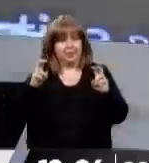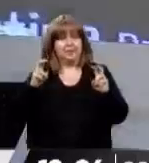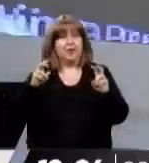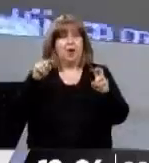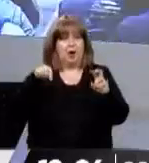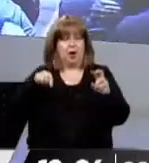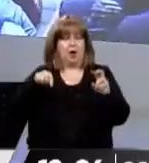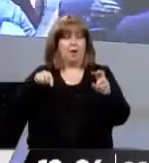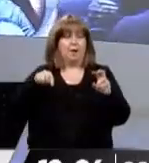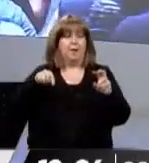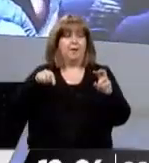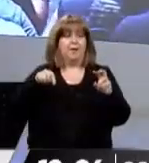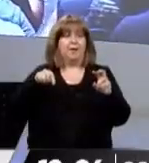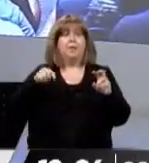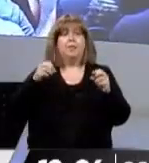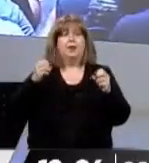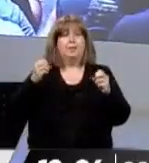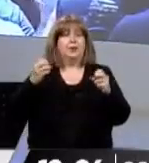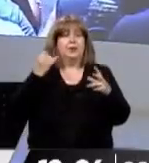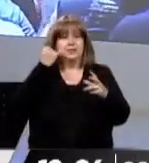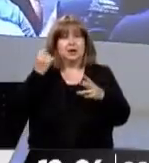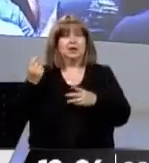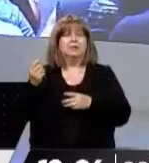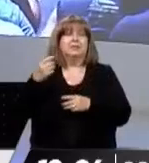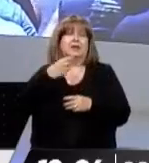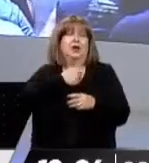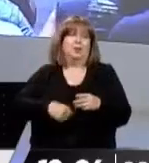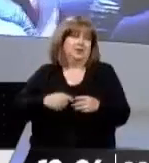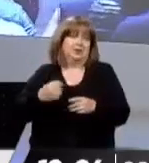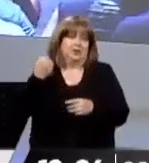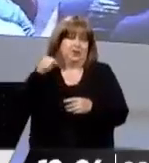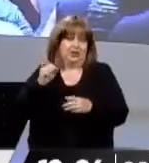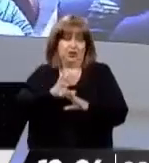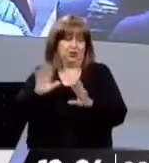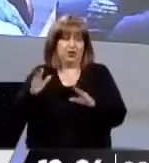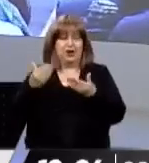hecho en la mañana, sobre la ausencia al recibirlo al presidente. Bueno, y